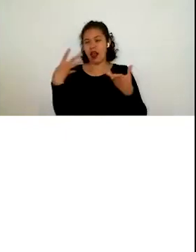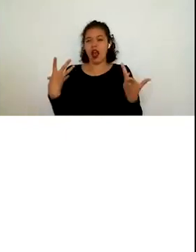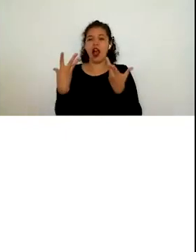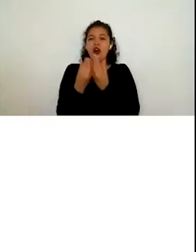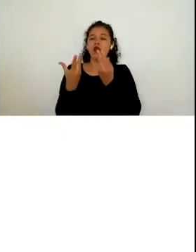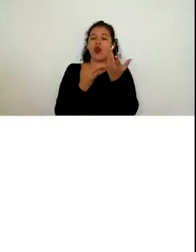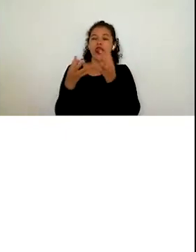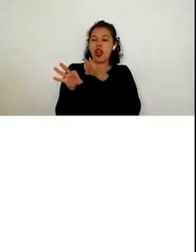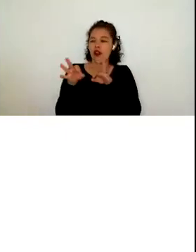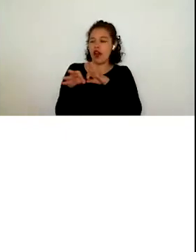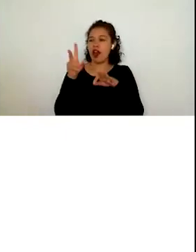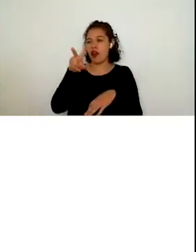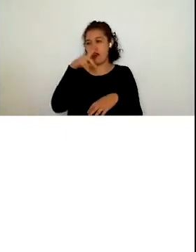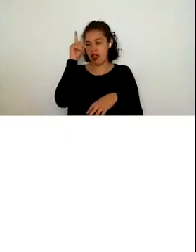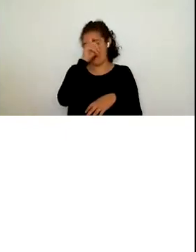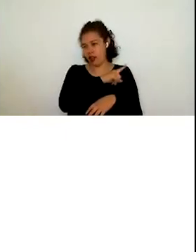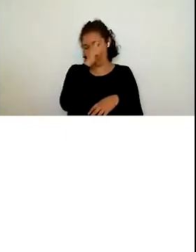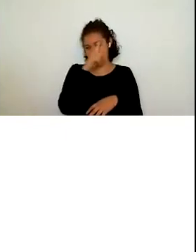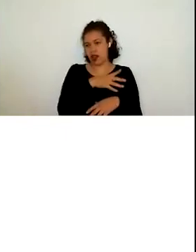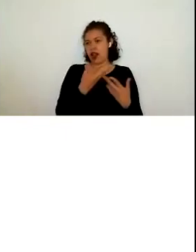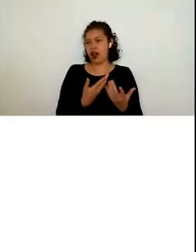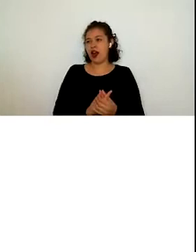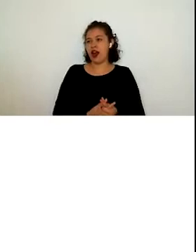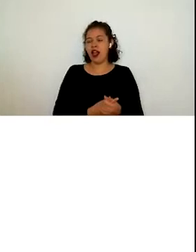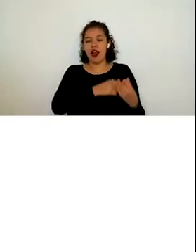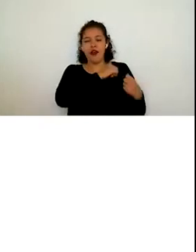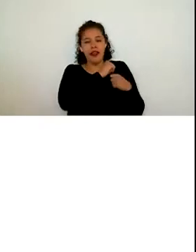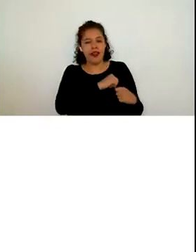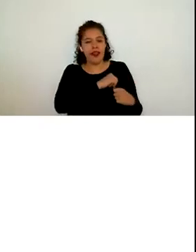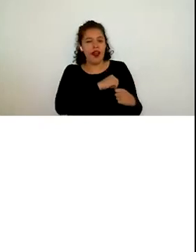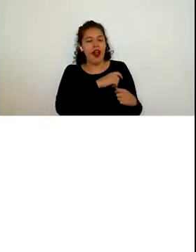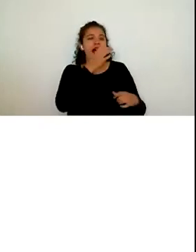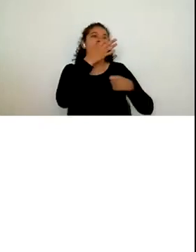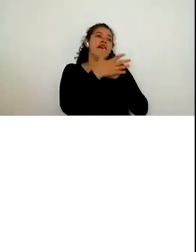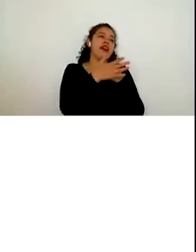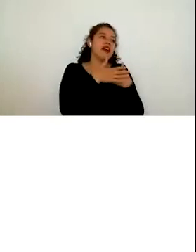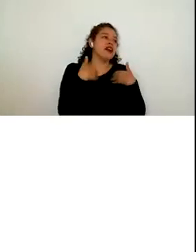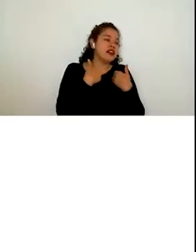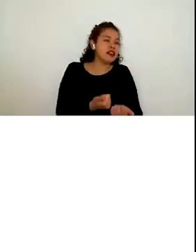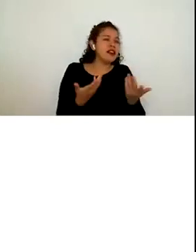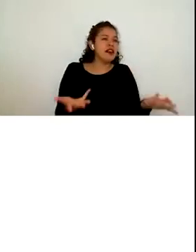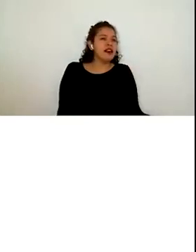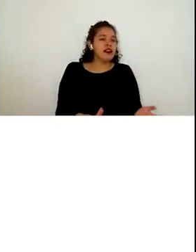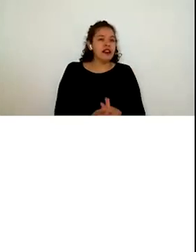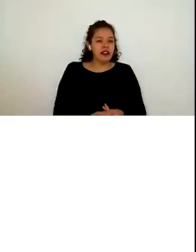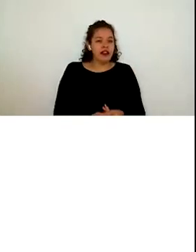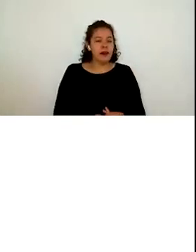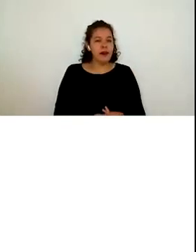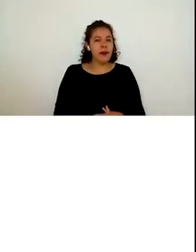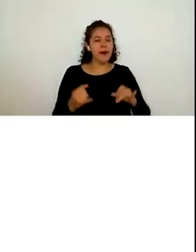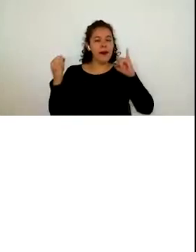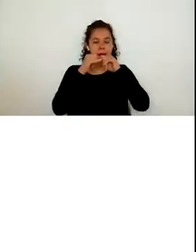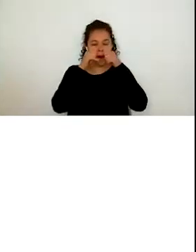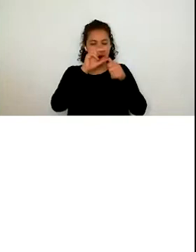Es muy difícil hacerles entender a las autoridades porque no entienden la naturaleza de las instituciones de